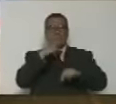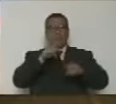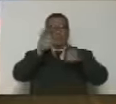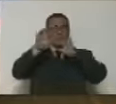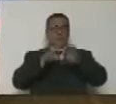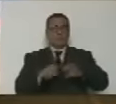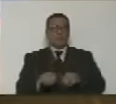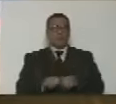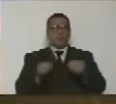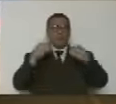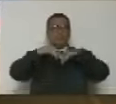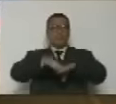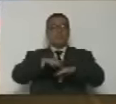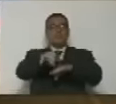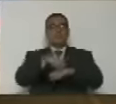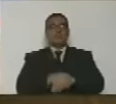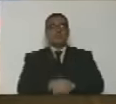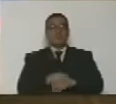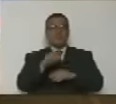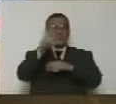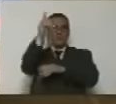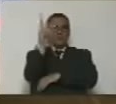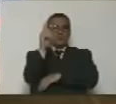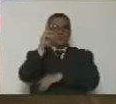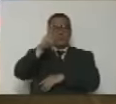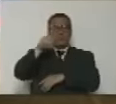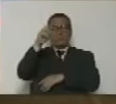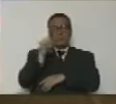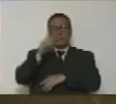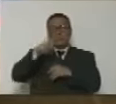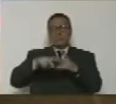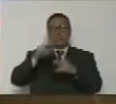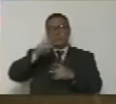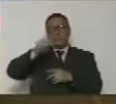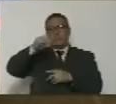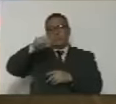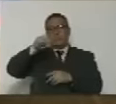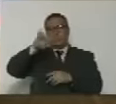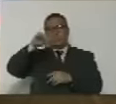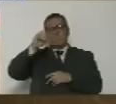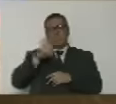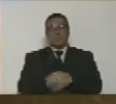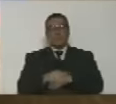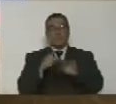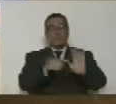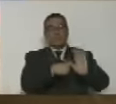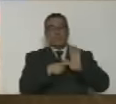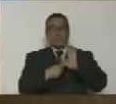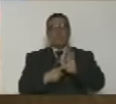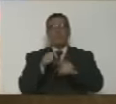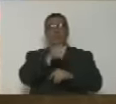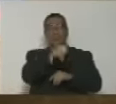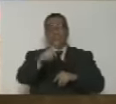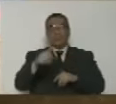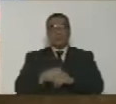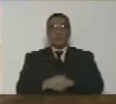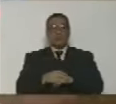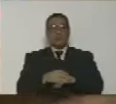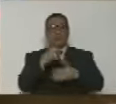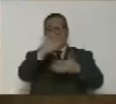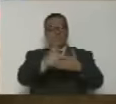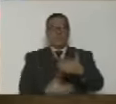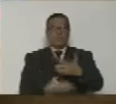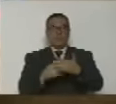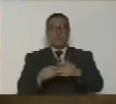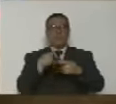Exterior, Soberanía e Integración, la diputada Misley Mengual y el diputado Antonio Sivira presentaron respectivamente los informes en los